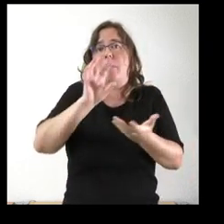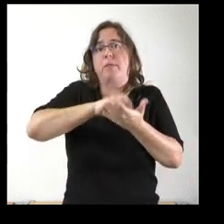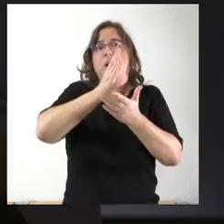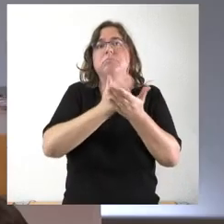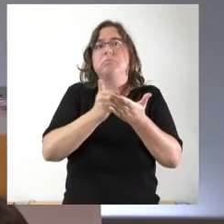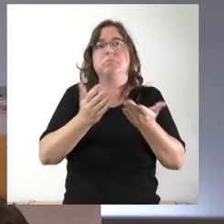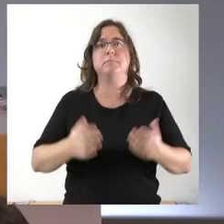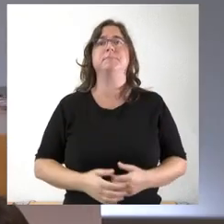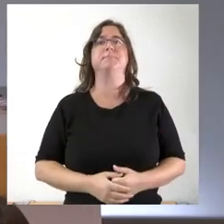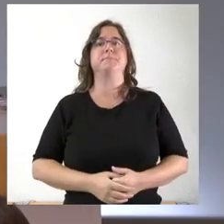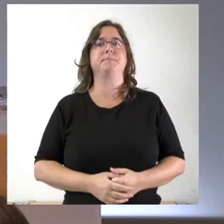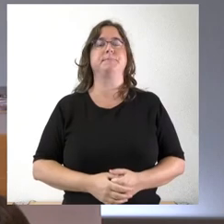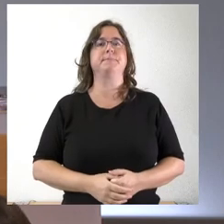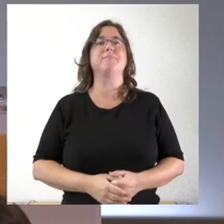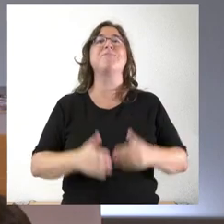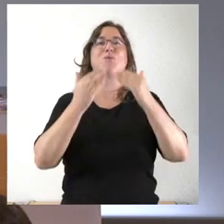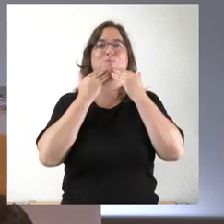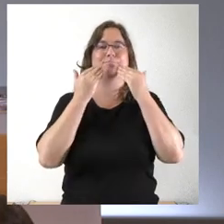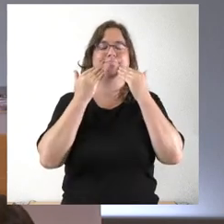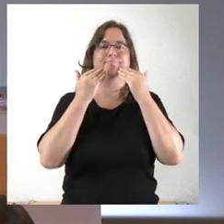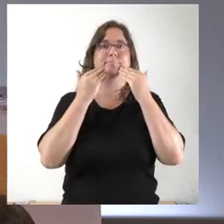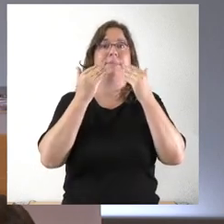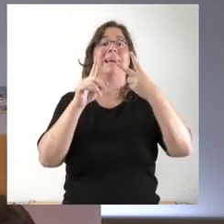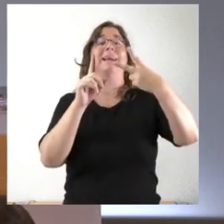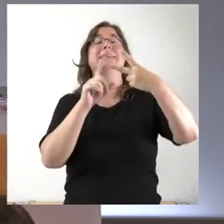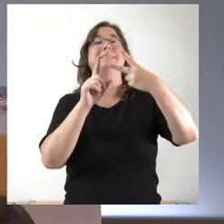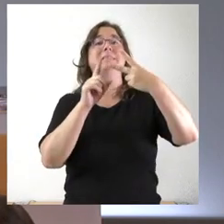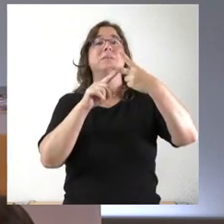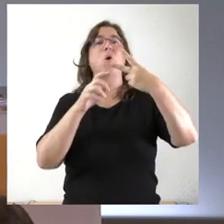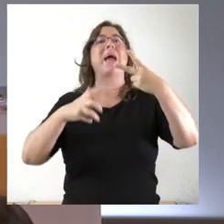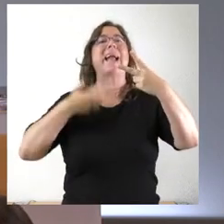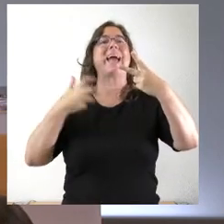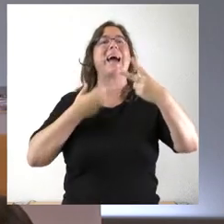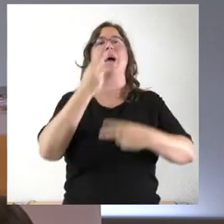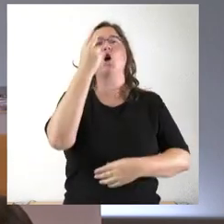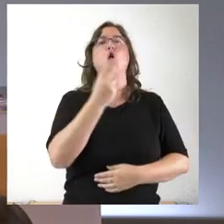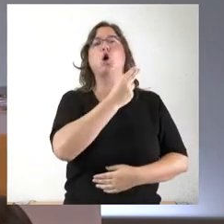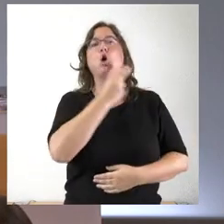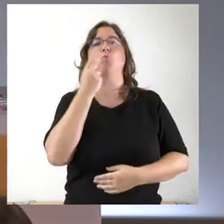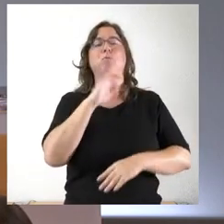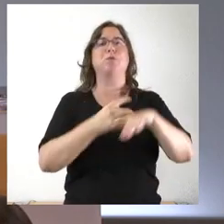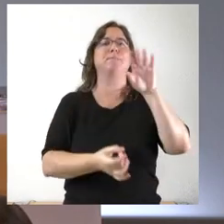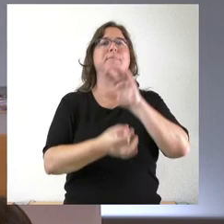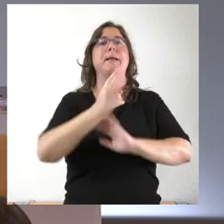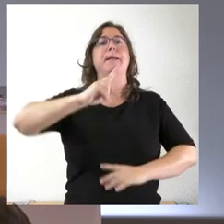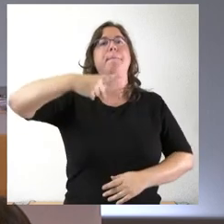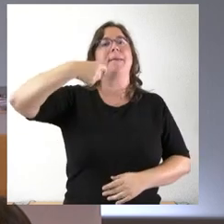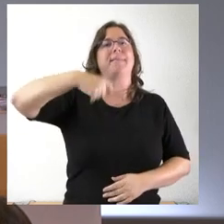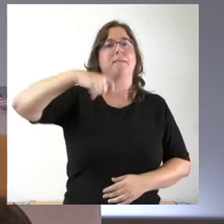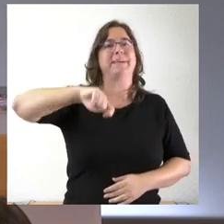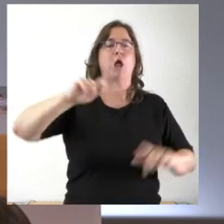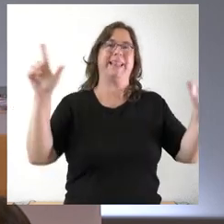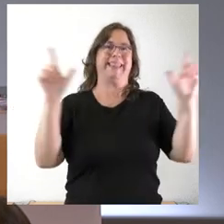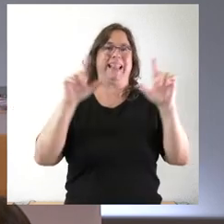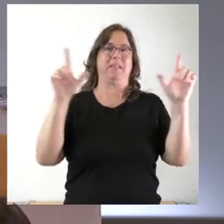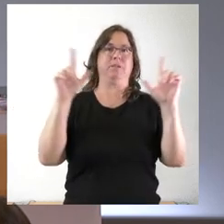gracias. Consejero, la segunda de las preguntas era sobre la queja de Compromís por la aparición del vicepresidente en un programa de